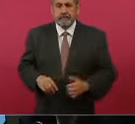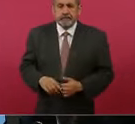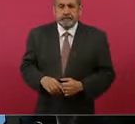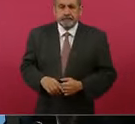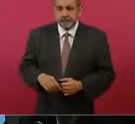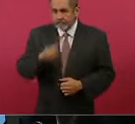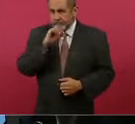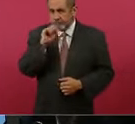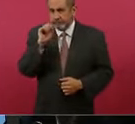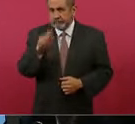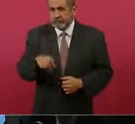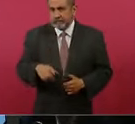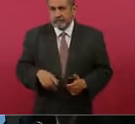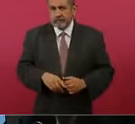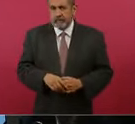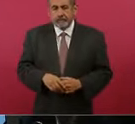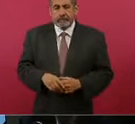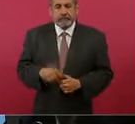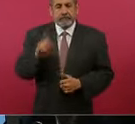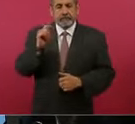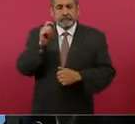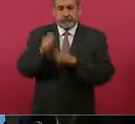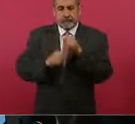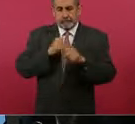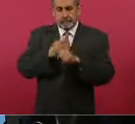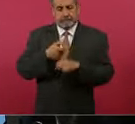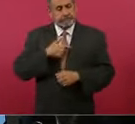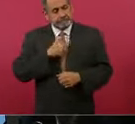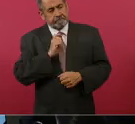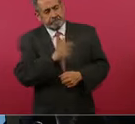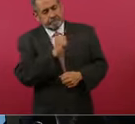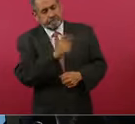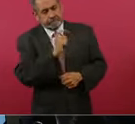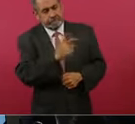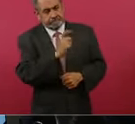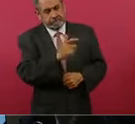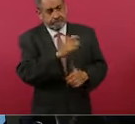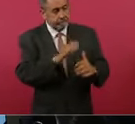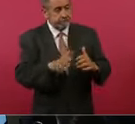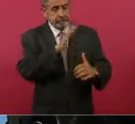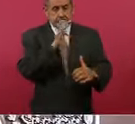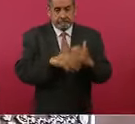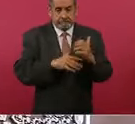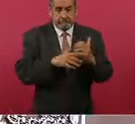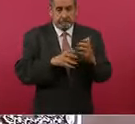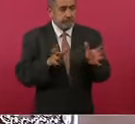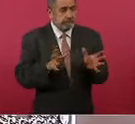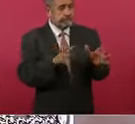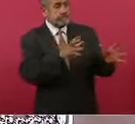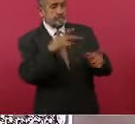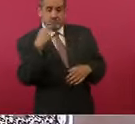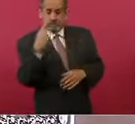lo mismo, a los 20 años se les pagaba